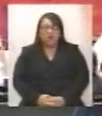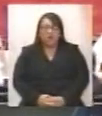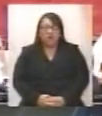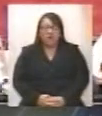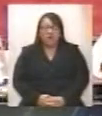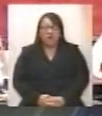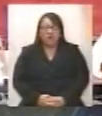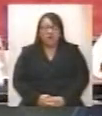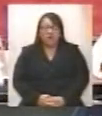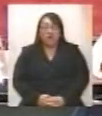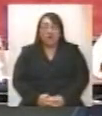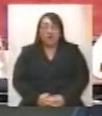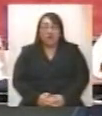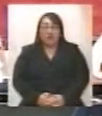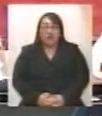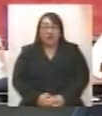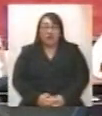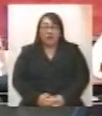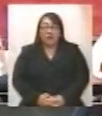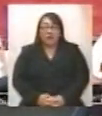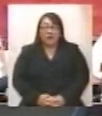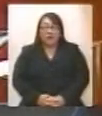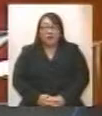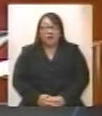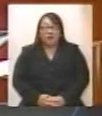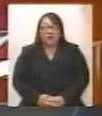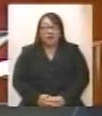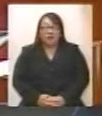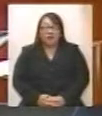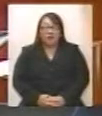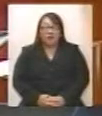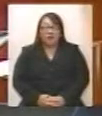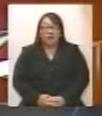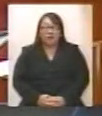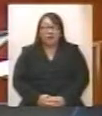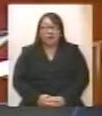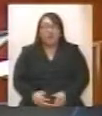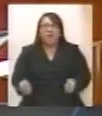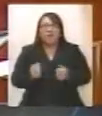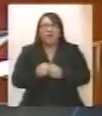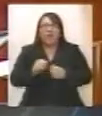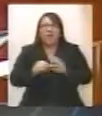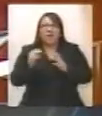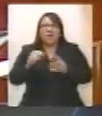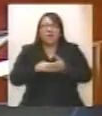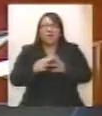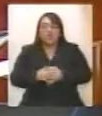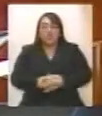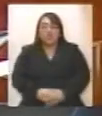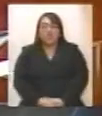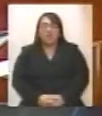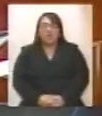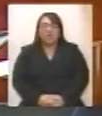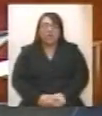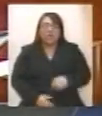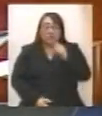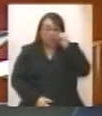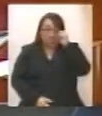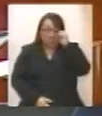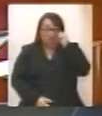Me toca dar este discurso en un contexto en el que la tasa de crecimiento de la economía se